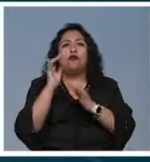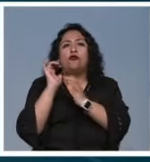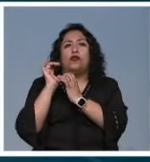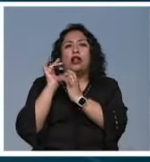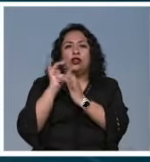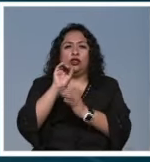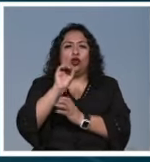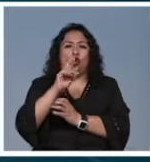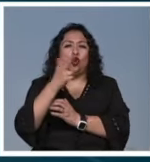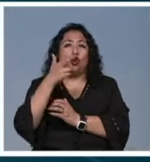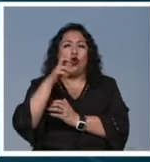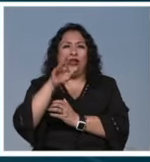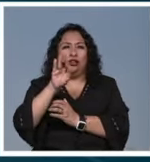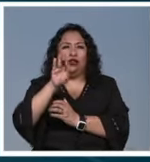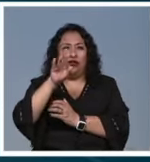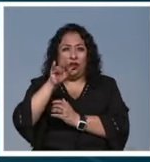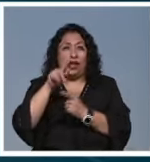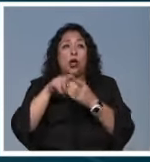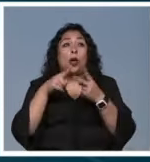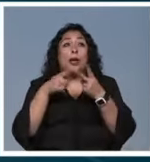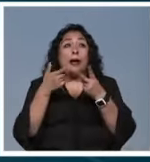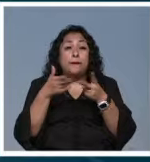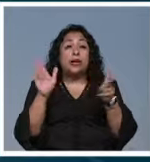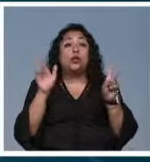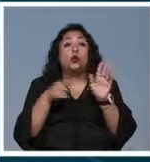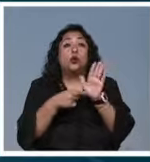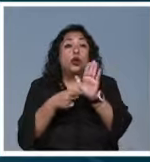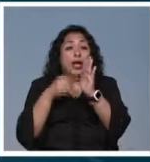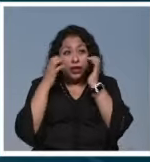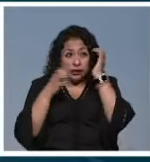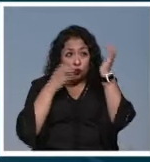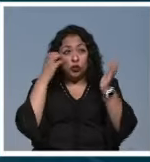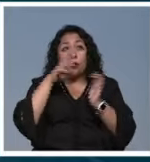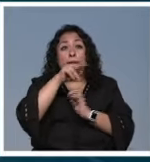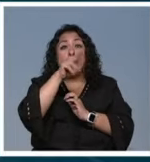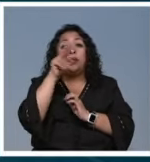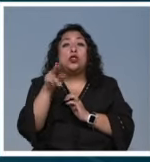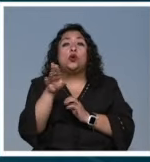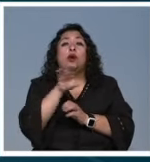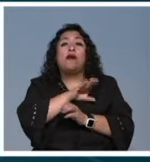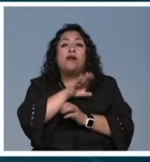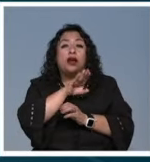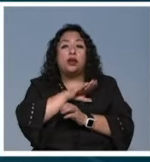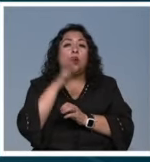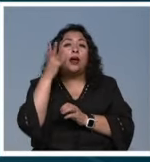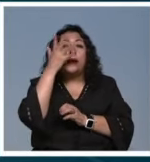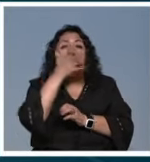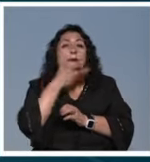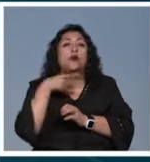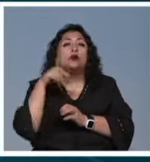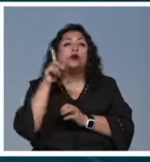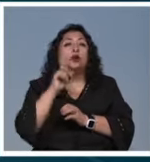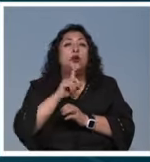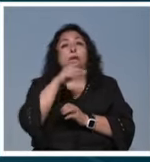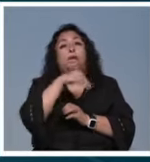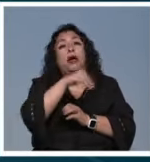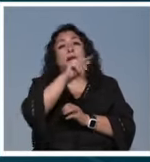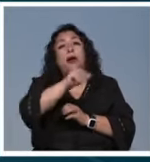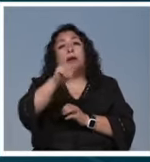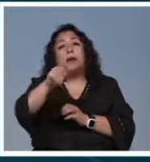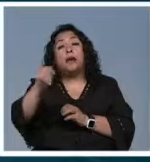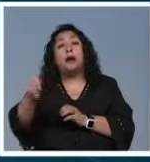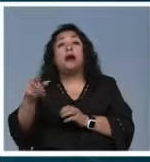flautista Horacio Franco y la apertura de la muestra Pintura afectuosa de una hermosa peregrina, que reúne